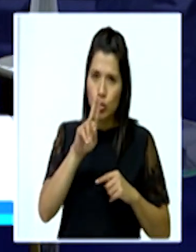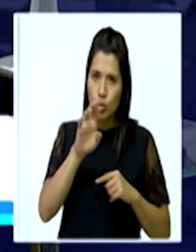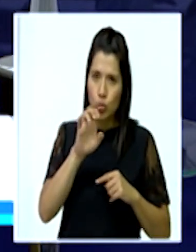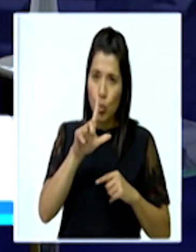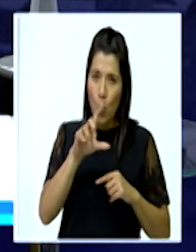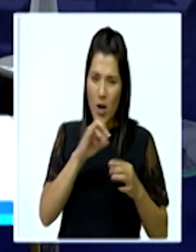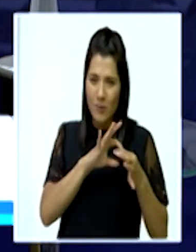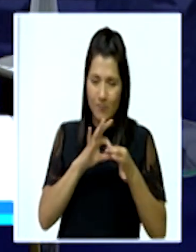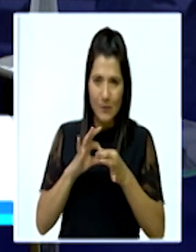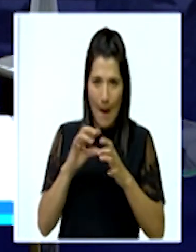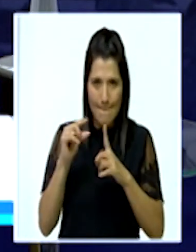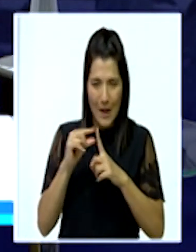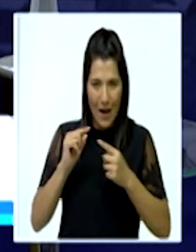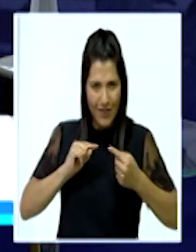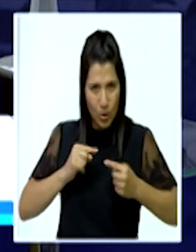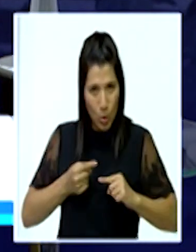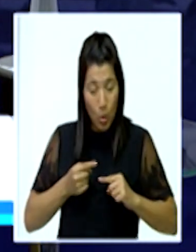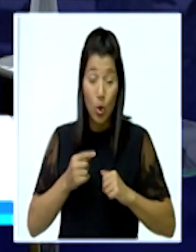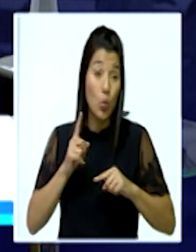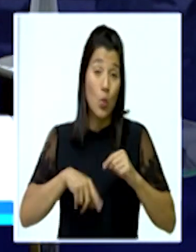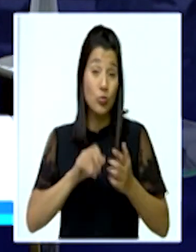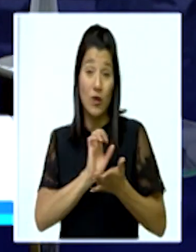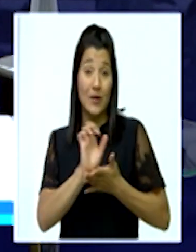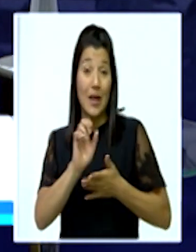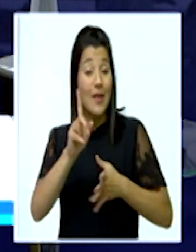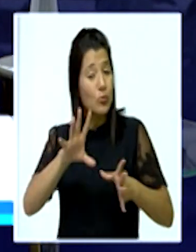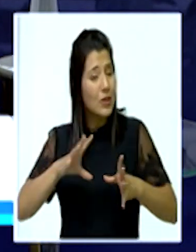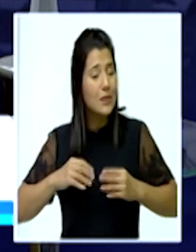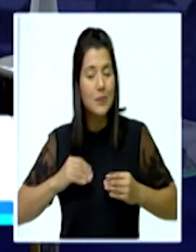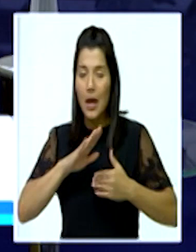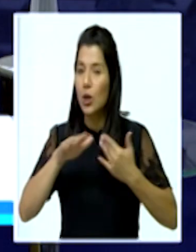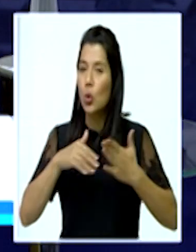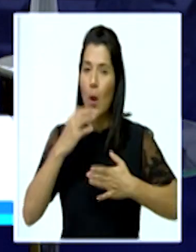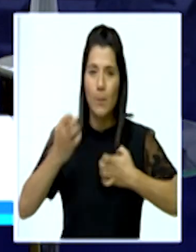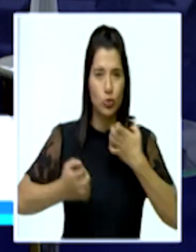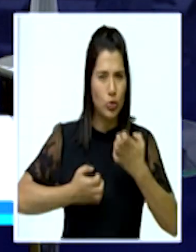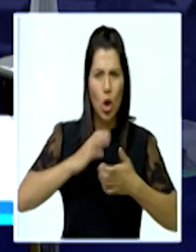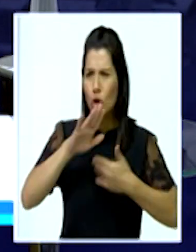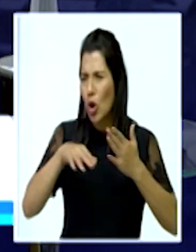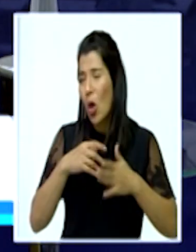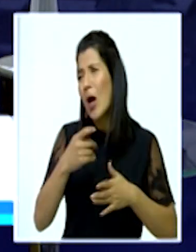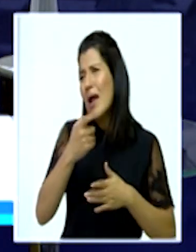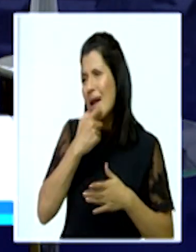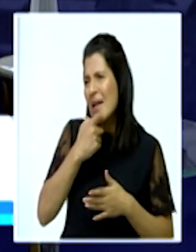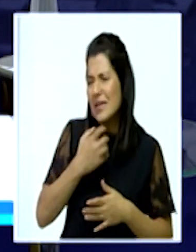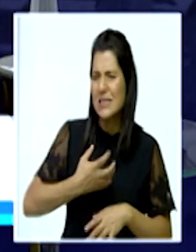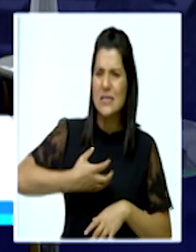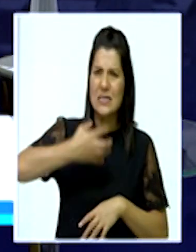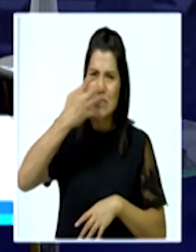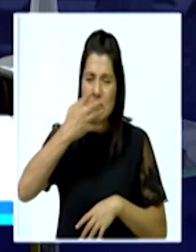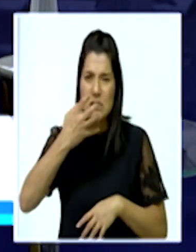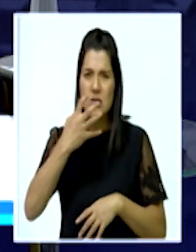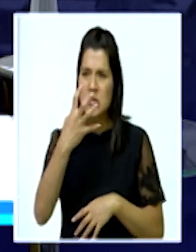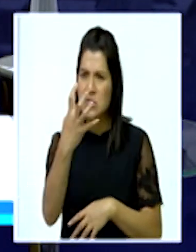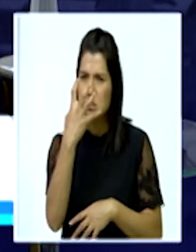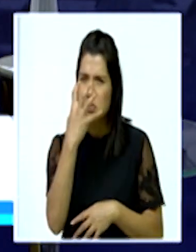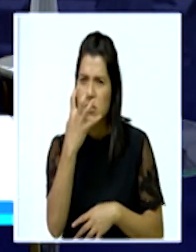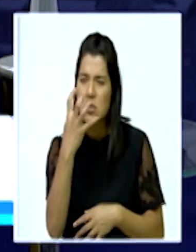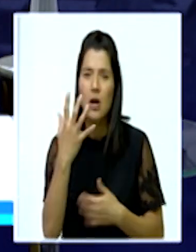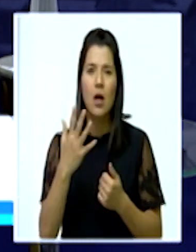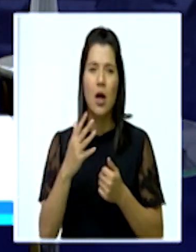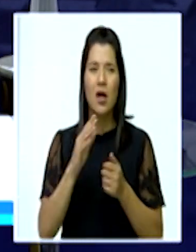y debemos aceptar las emociones. Todas las emociones se valen, la risa, la ira, el enojo,